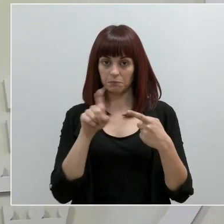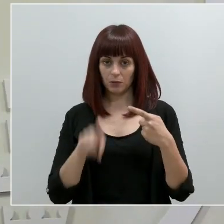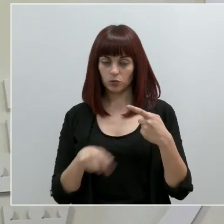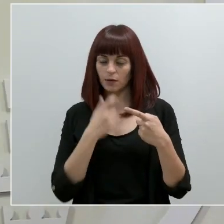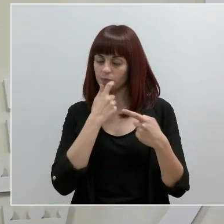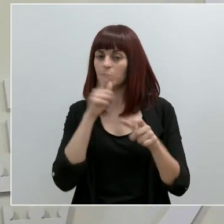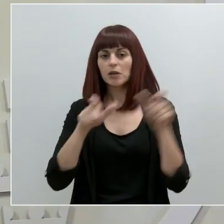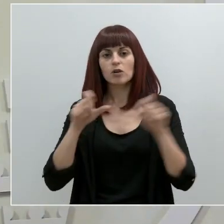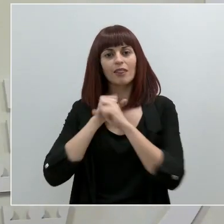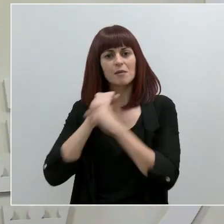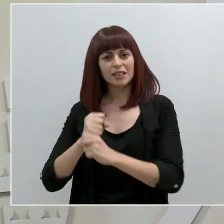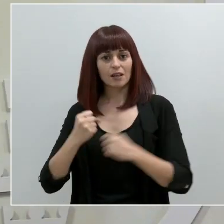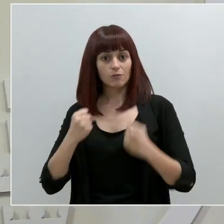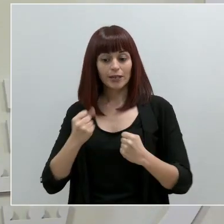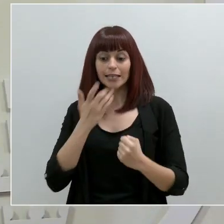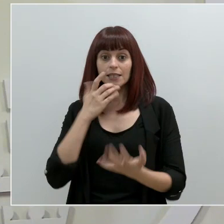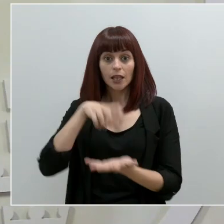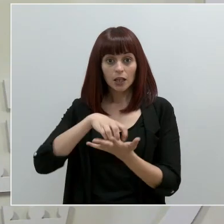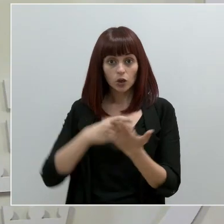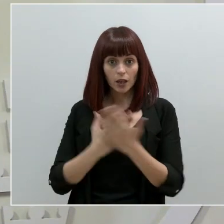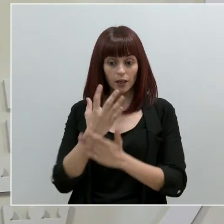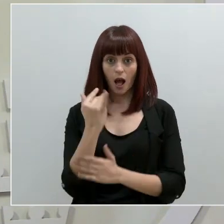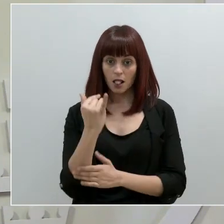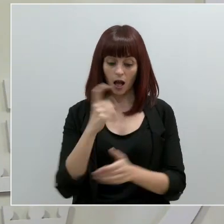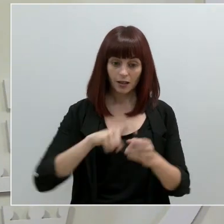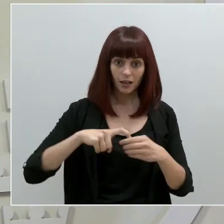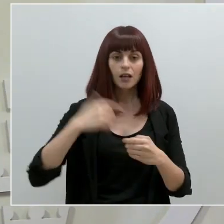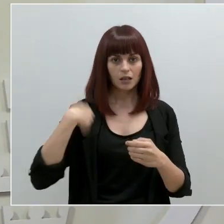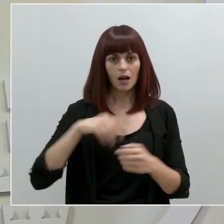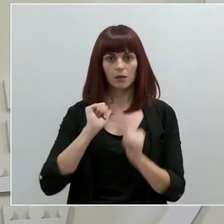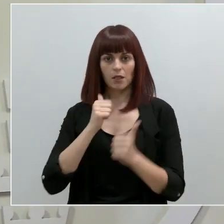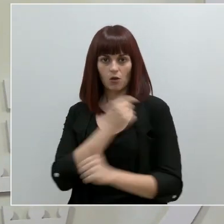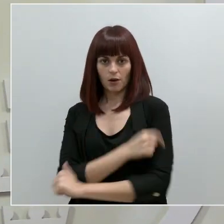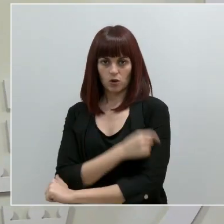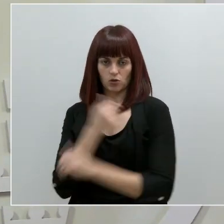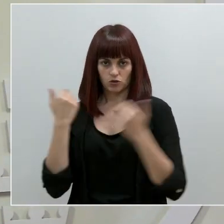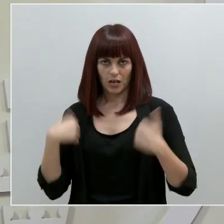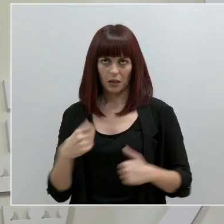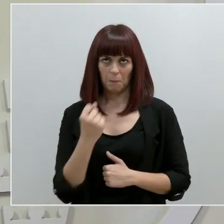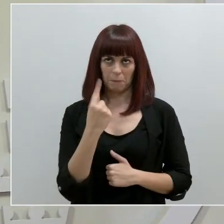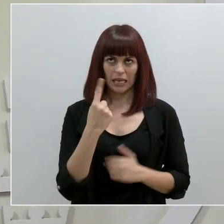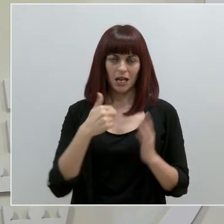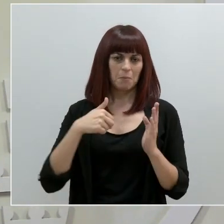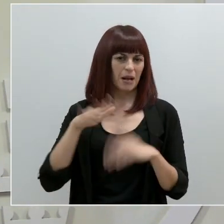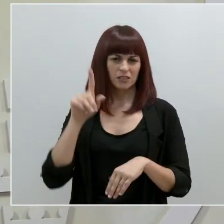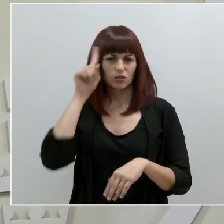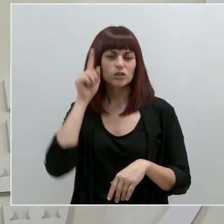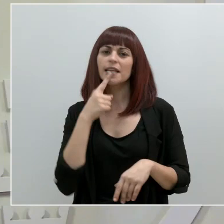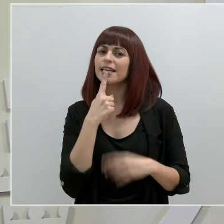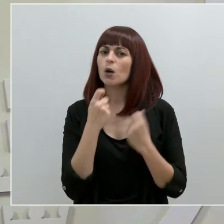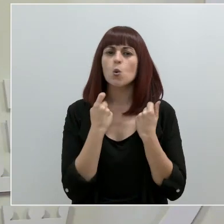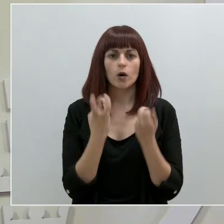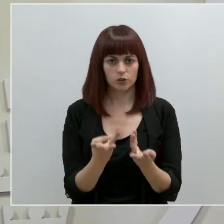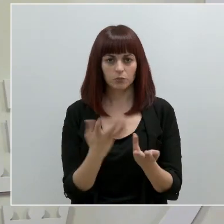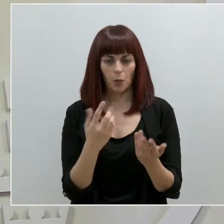de grandes dependientes, los que están en centros de día se están vacunando ya en centros de día, que hay más de 1.000, no sabría deciros ahora mismo